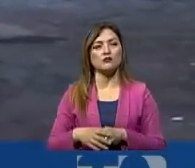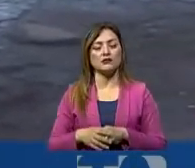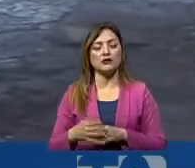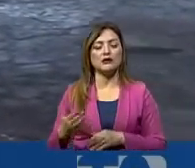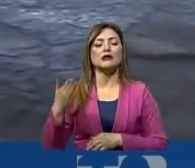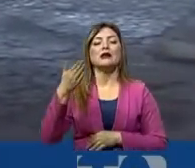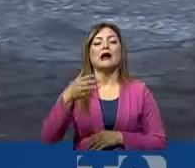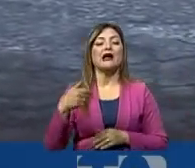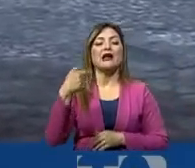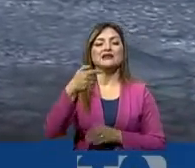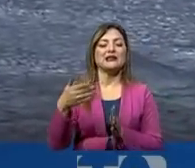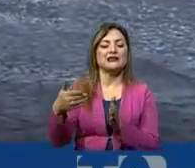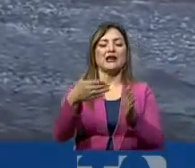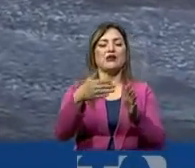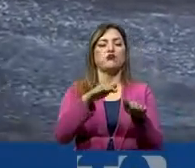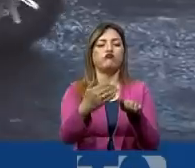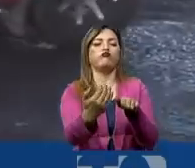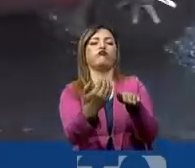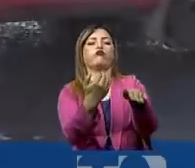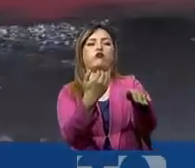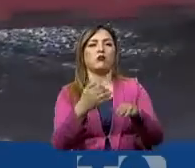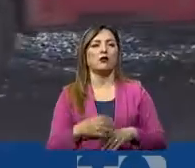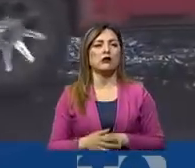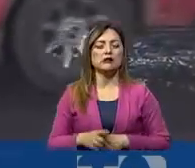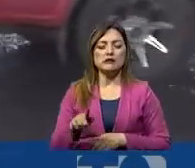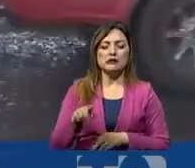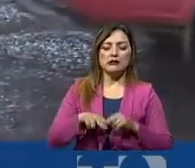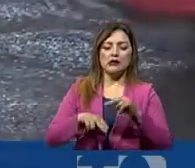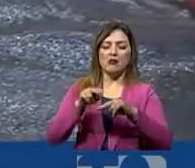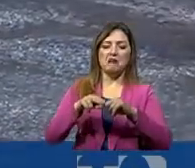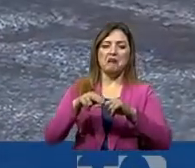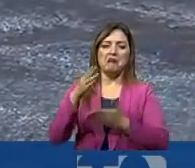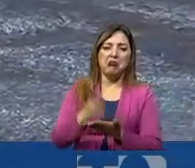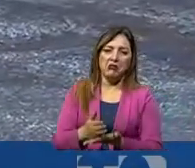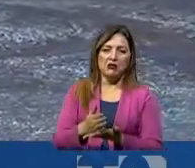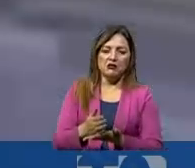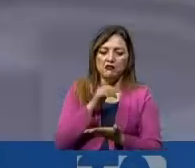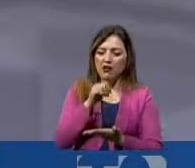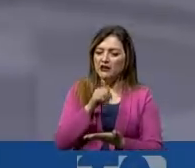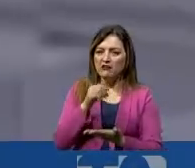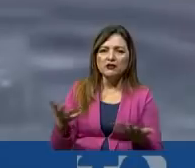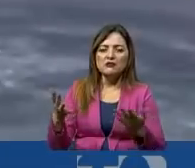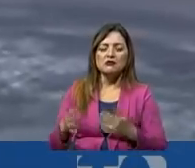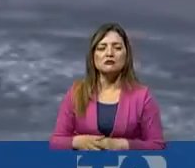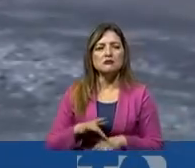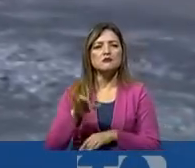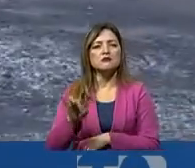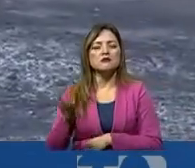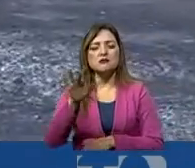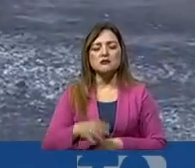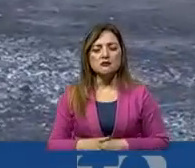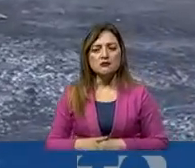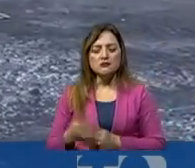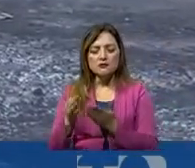siguiente, porque como les manifestamos, dejaron a medias la construcción de esta vía, a pesar de que ya